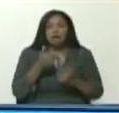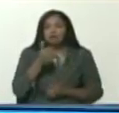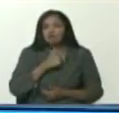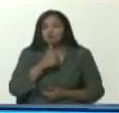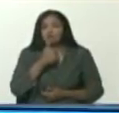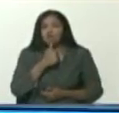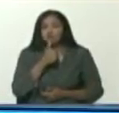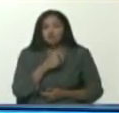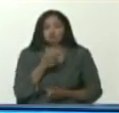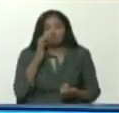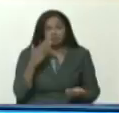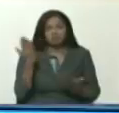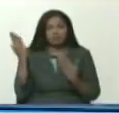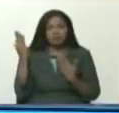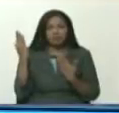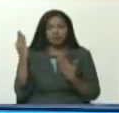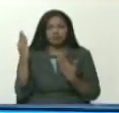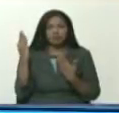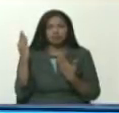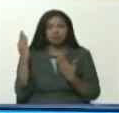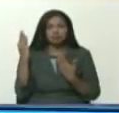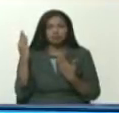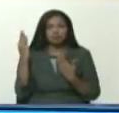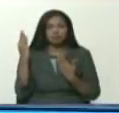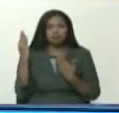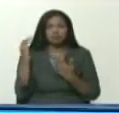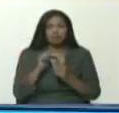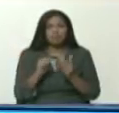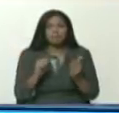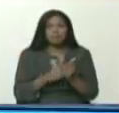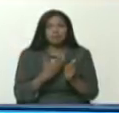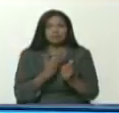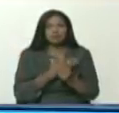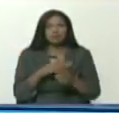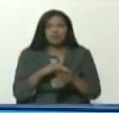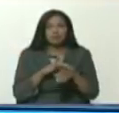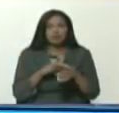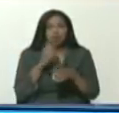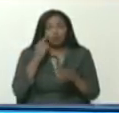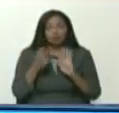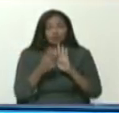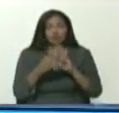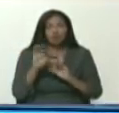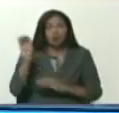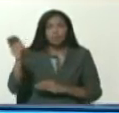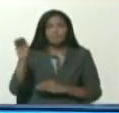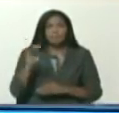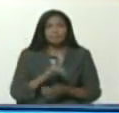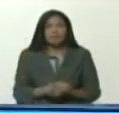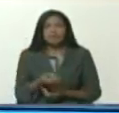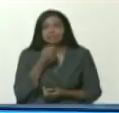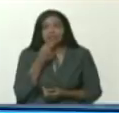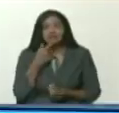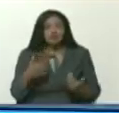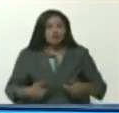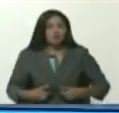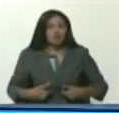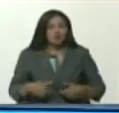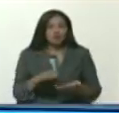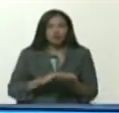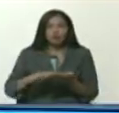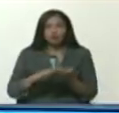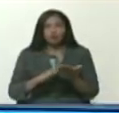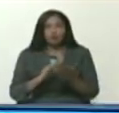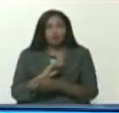resistencia. Adelante, compañero viceministro Jorge Pérez, mostrémosle a todo el país este hermoso esfuerzo de